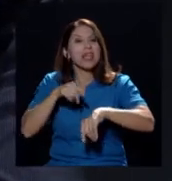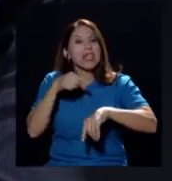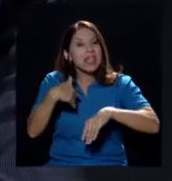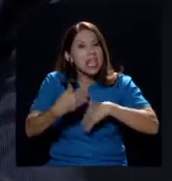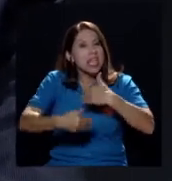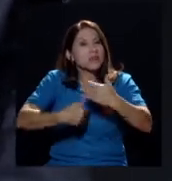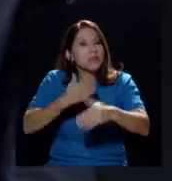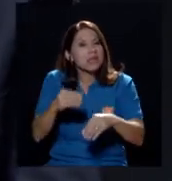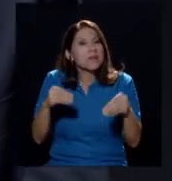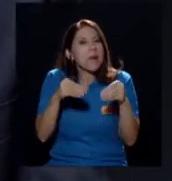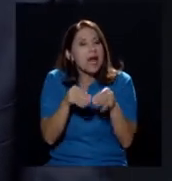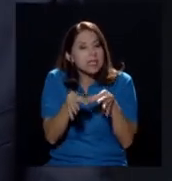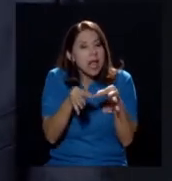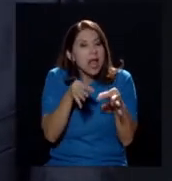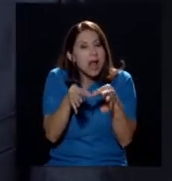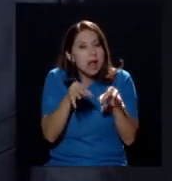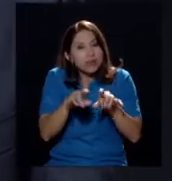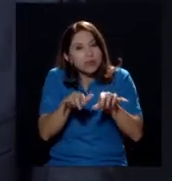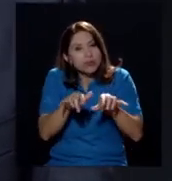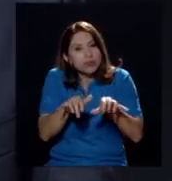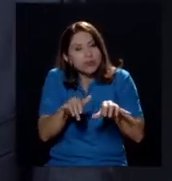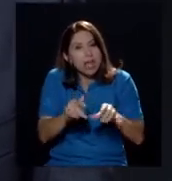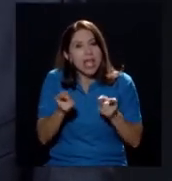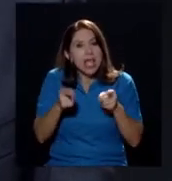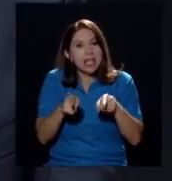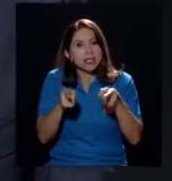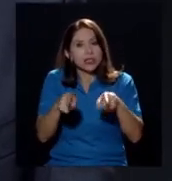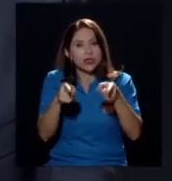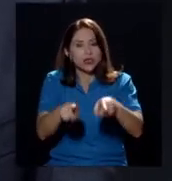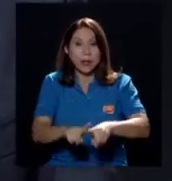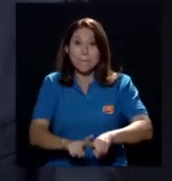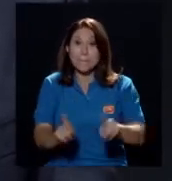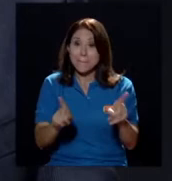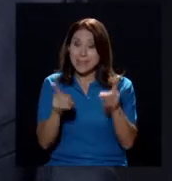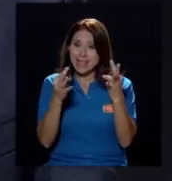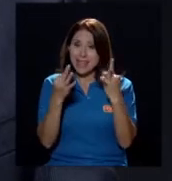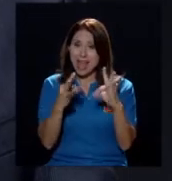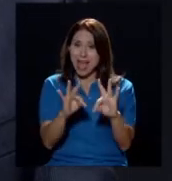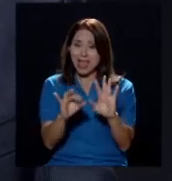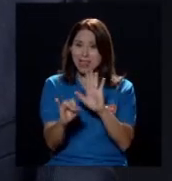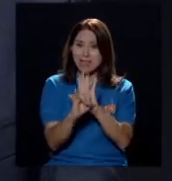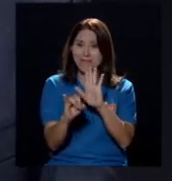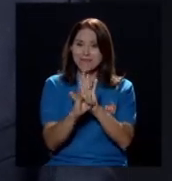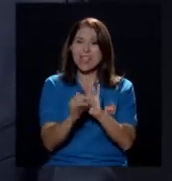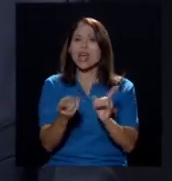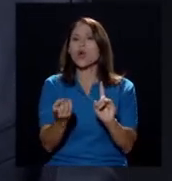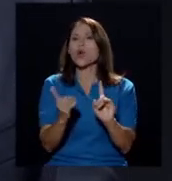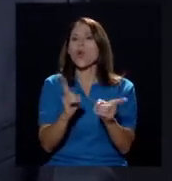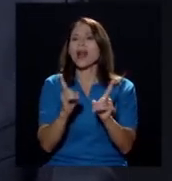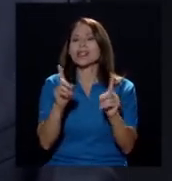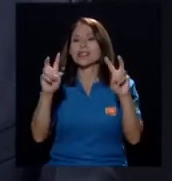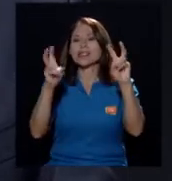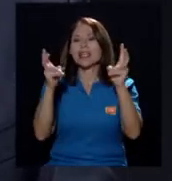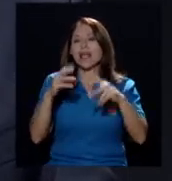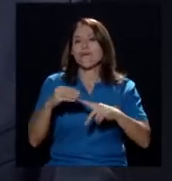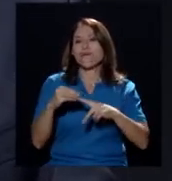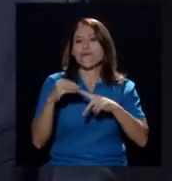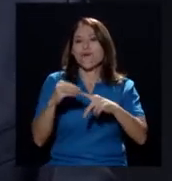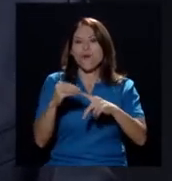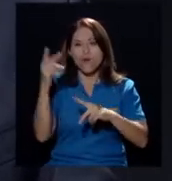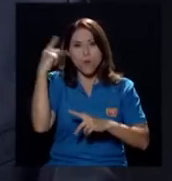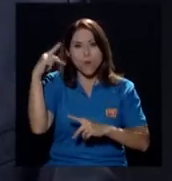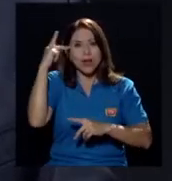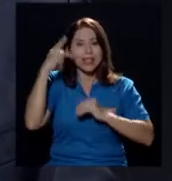detalla los hechos pero sobre todo tratando de identificar cuáles son como ejes fundamentales de la política